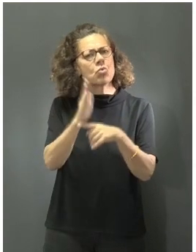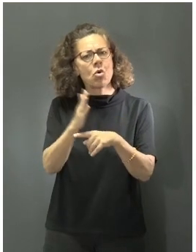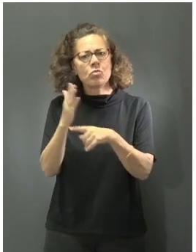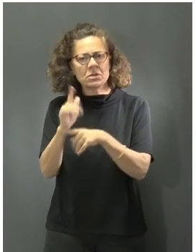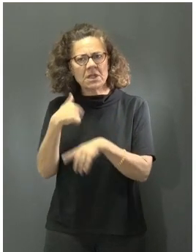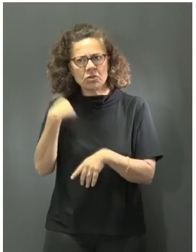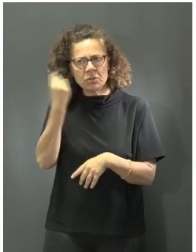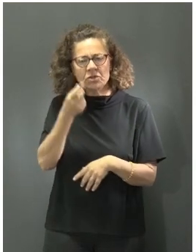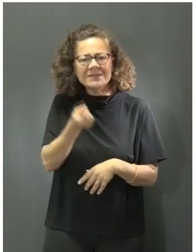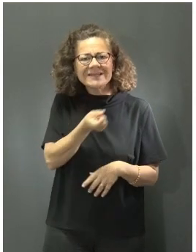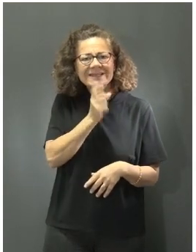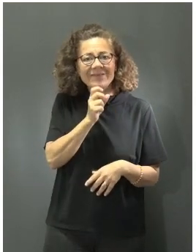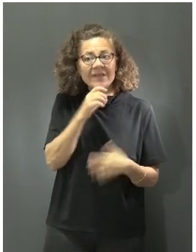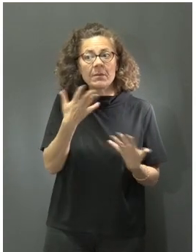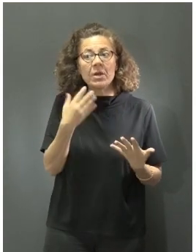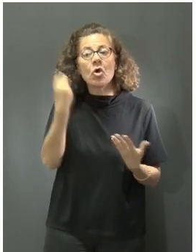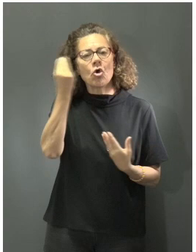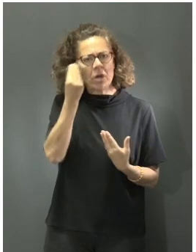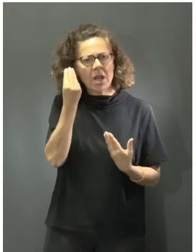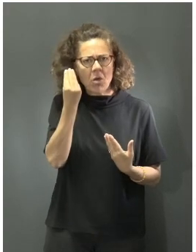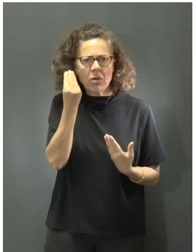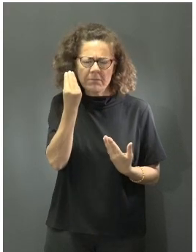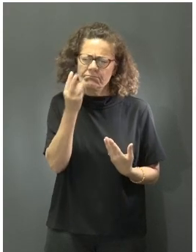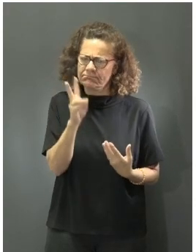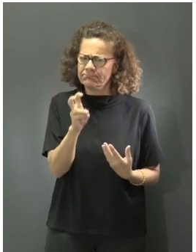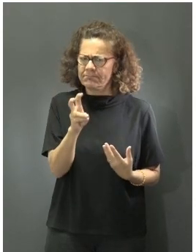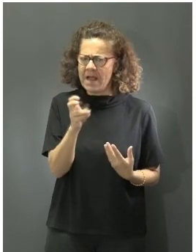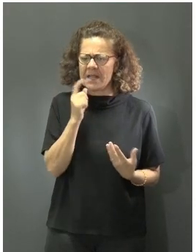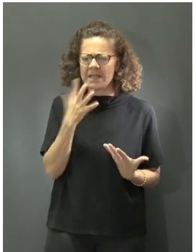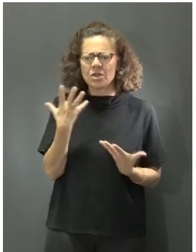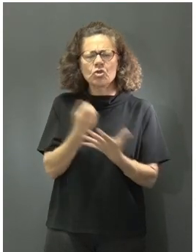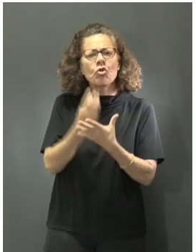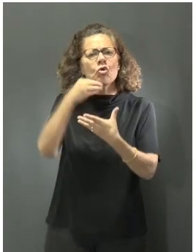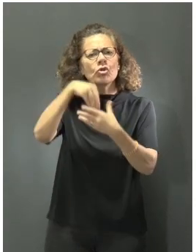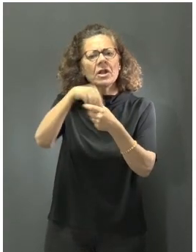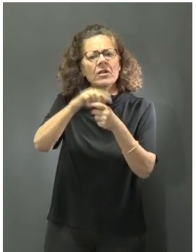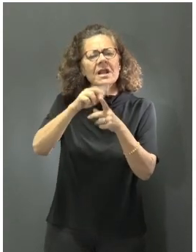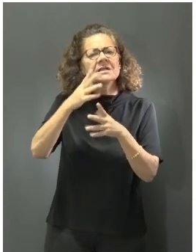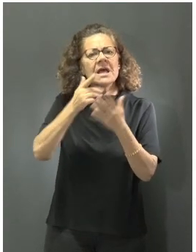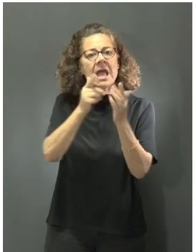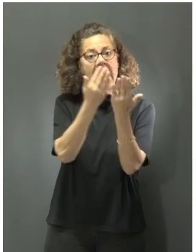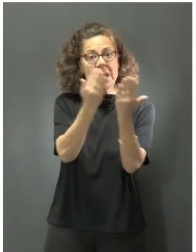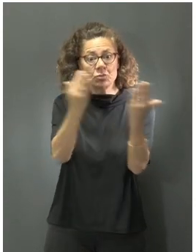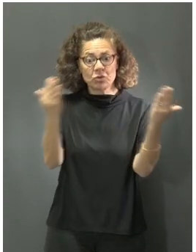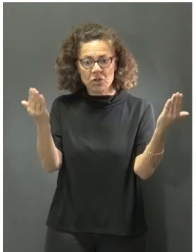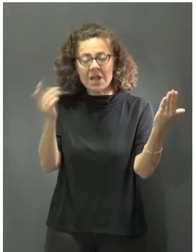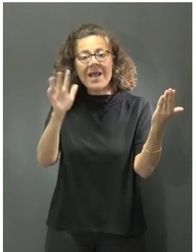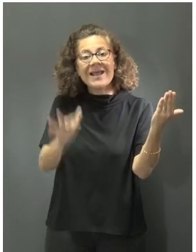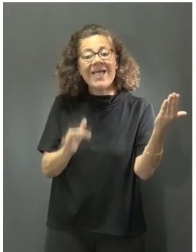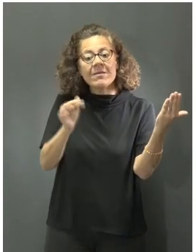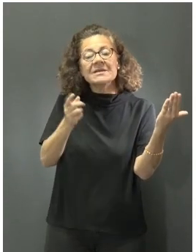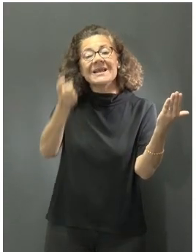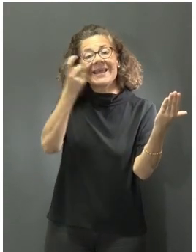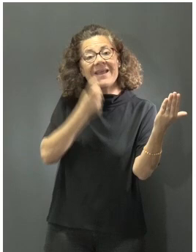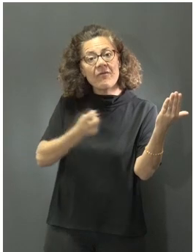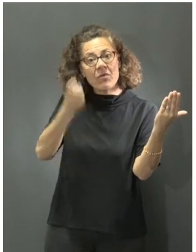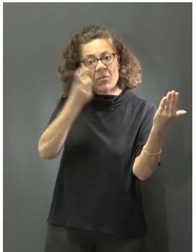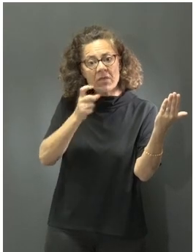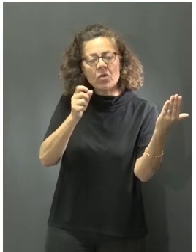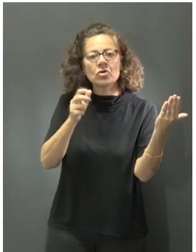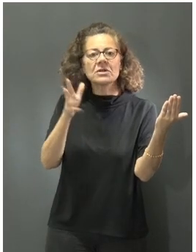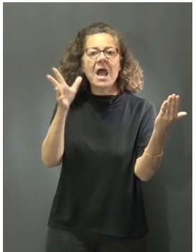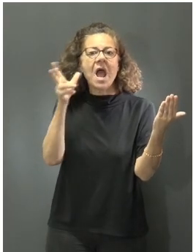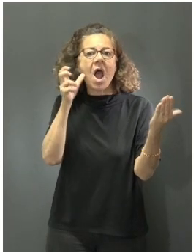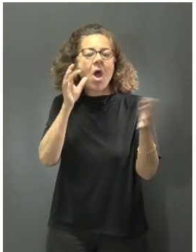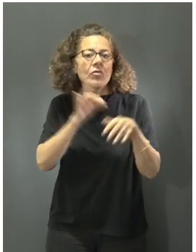que es dificilísimo, pero creo que sí que merece la pena, ¿no? Que todo el contenido de las exposiciones, además de que la propia información o las